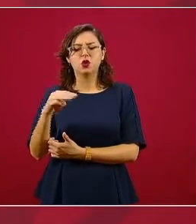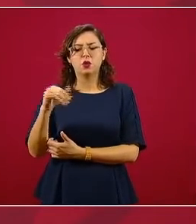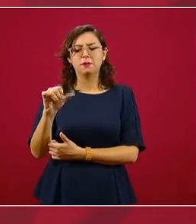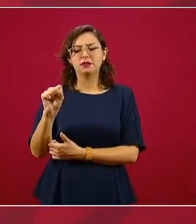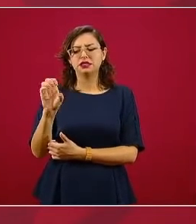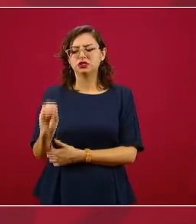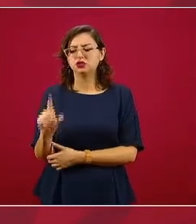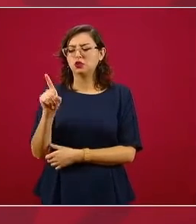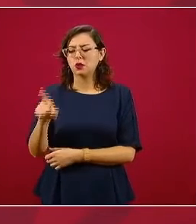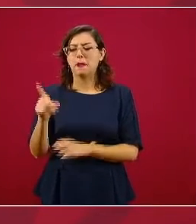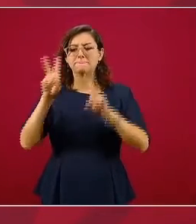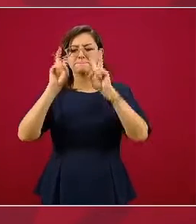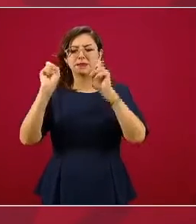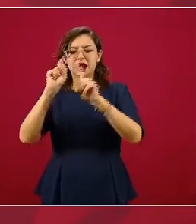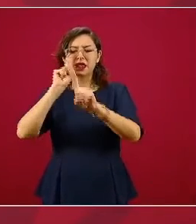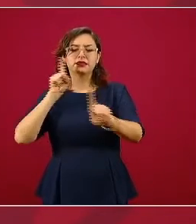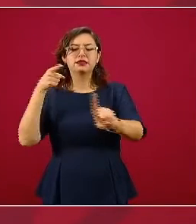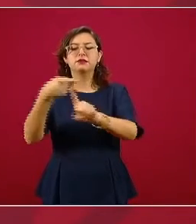la educación especial